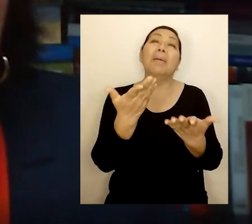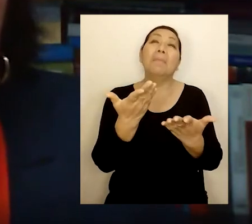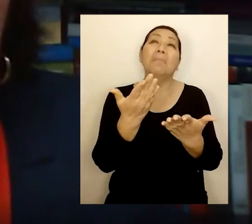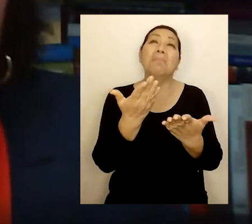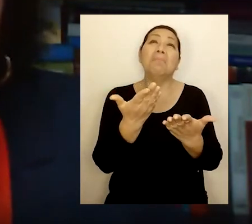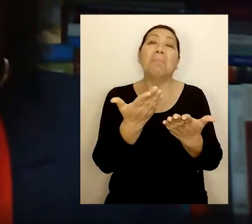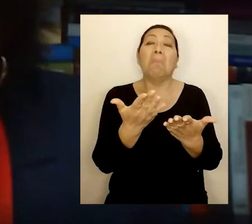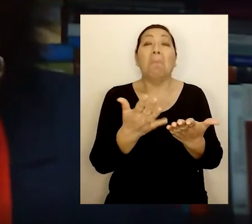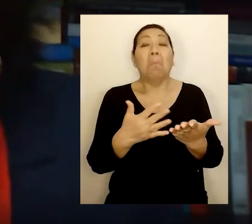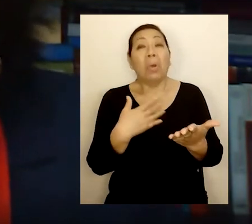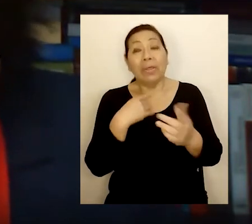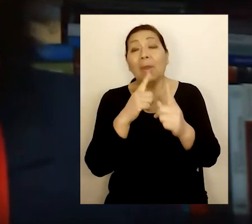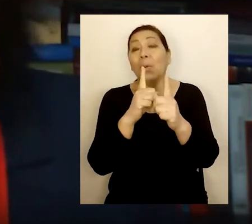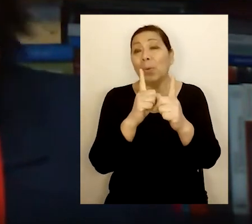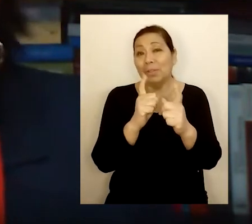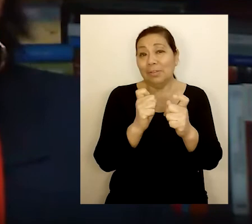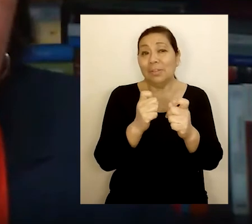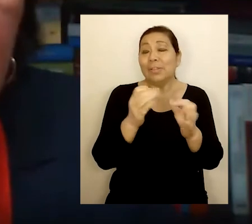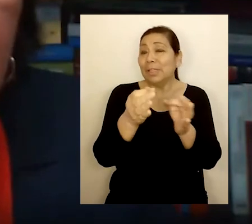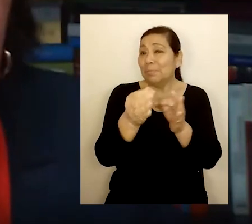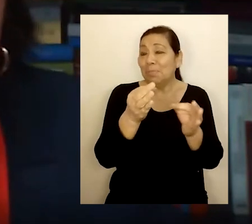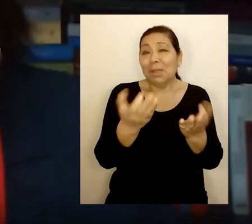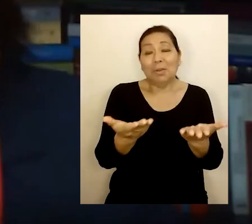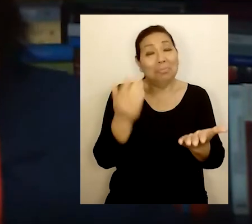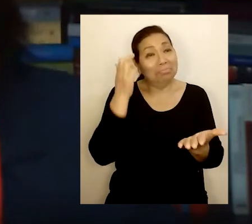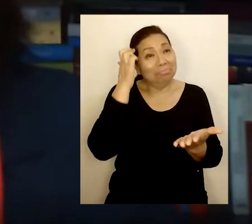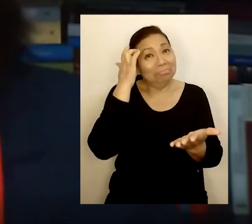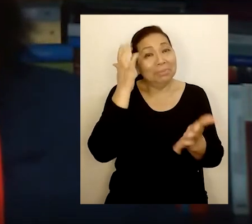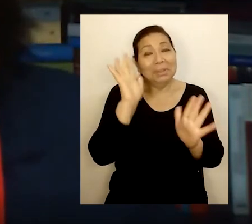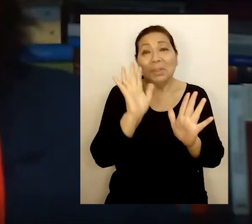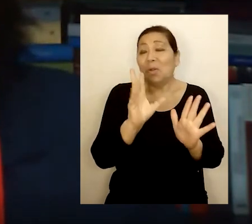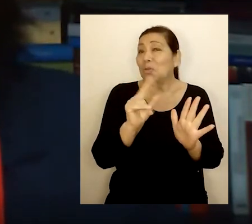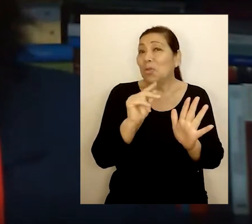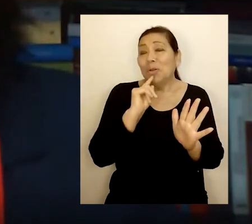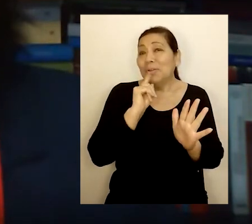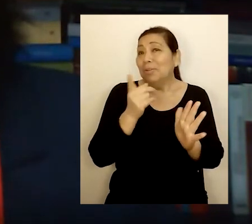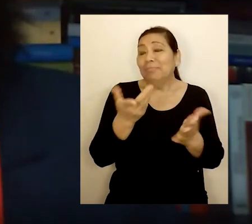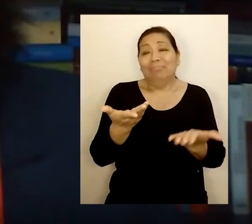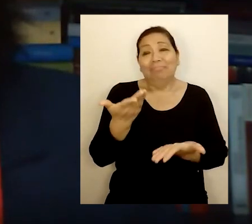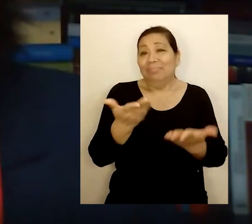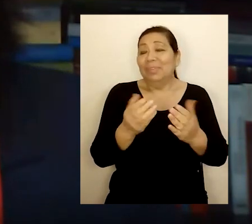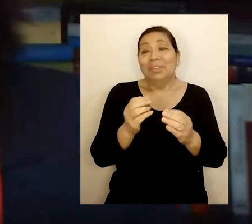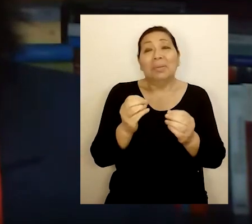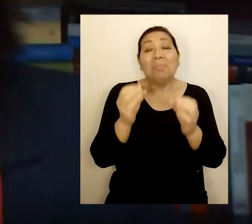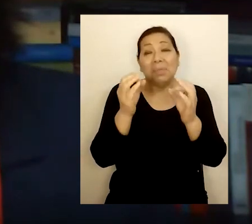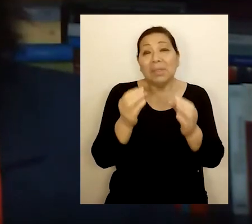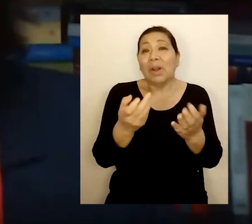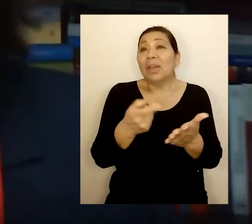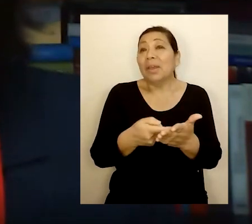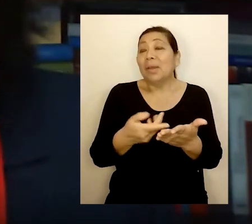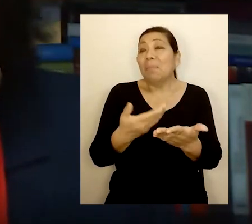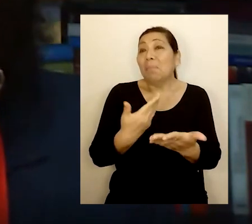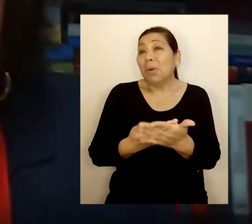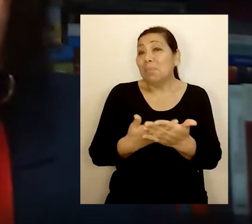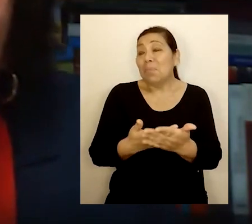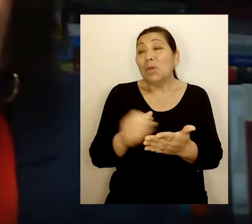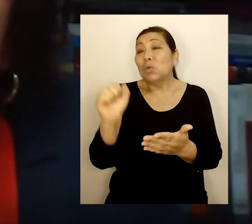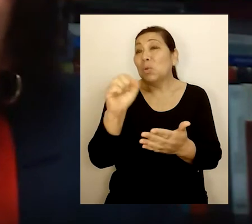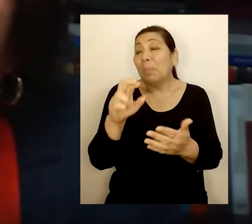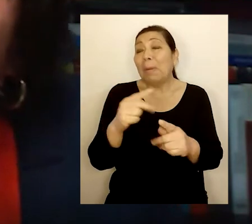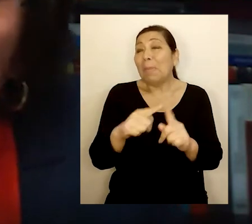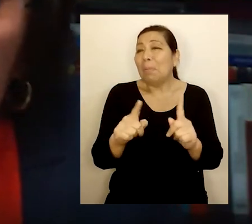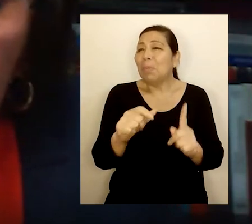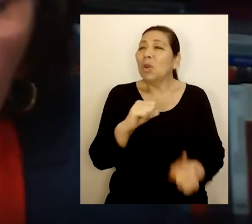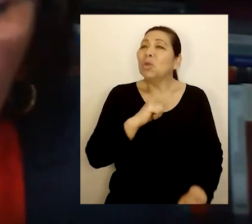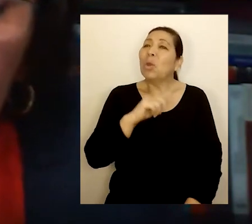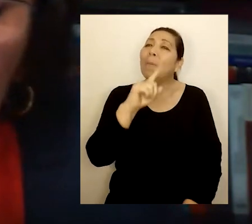más bien cuestione esos argumentos. Imagino que no le es convincente que dio la Corte Suprema. Sin